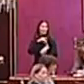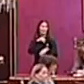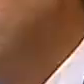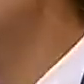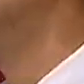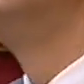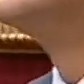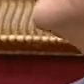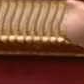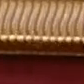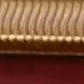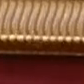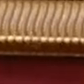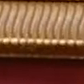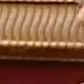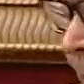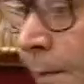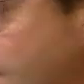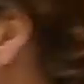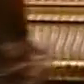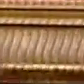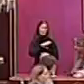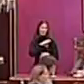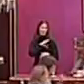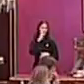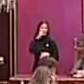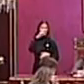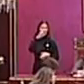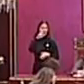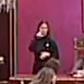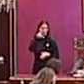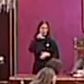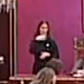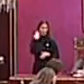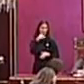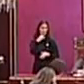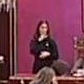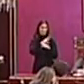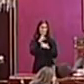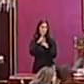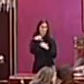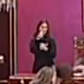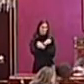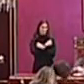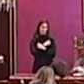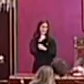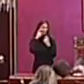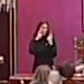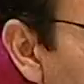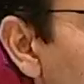pleno por motivos familiares. Muchas gracias. Coste en acta, señora Díaz, y le mandamos un abrazo y que pronto